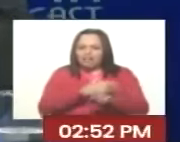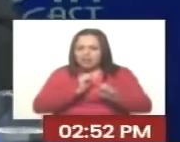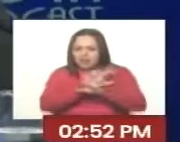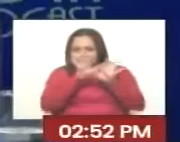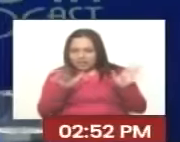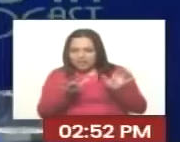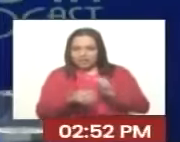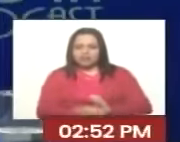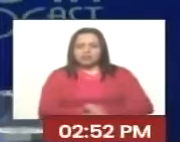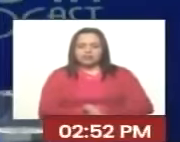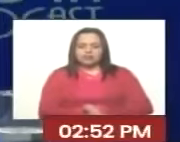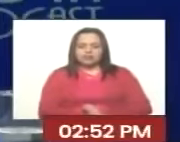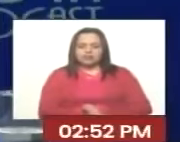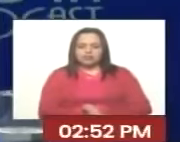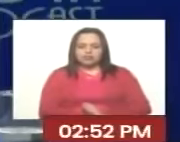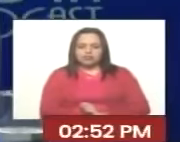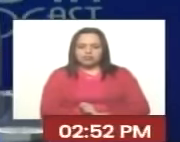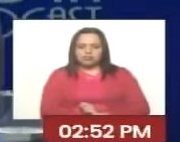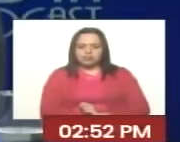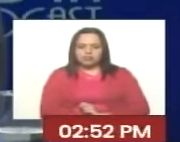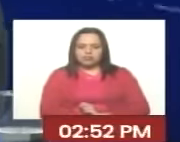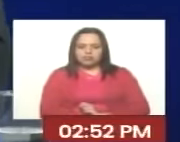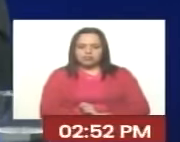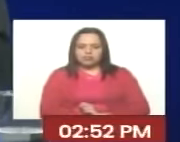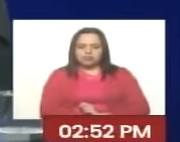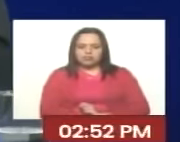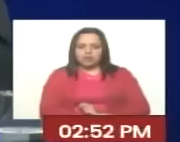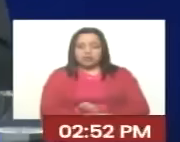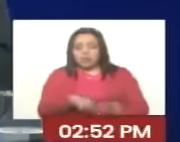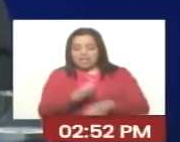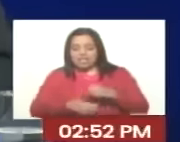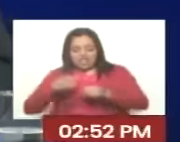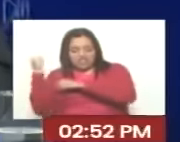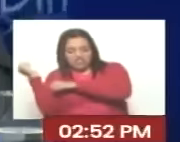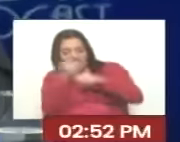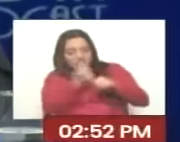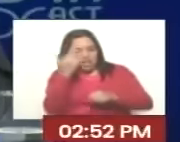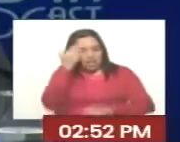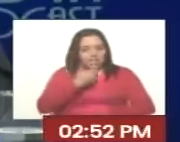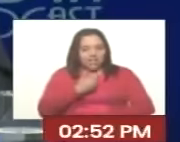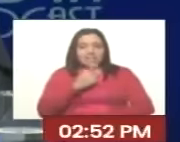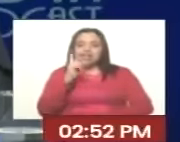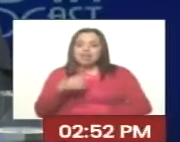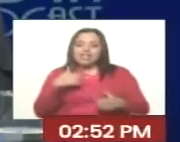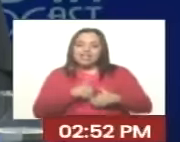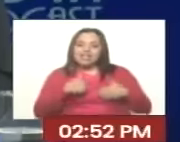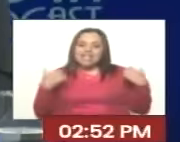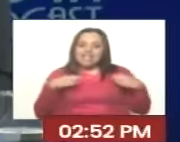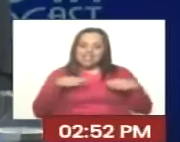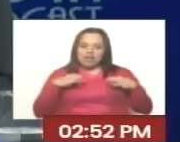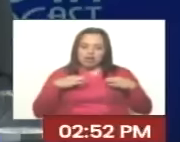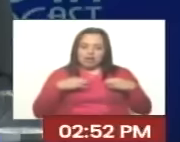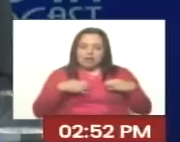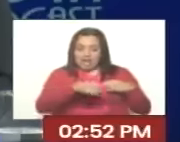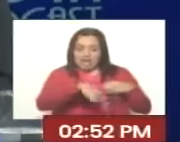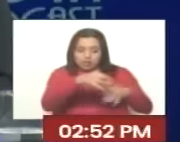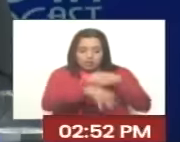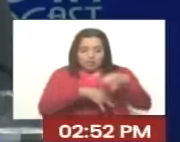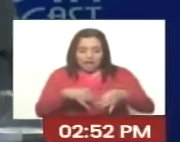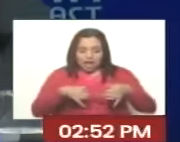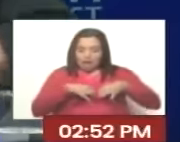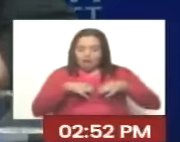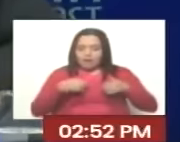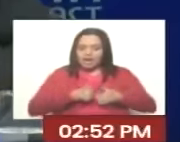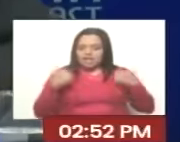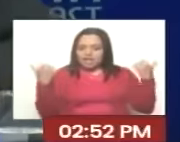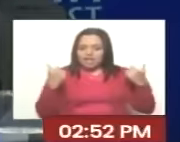Para darle el batazo a Cancerbero, y ellos contaron, quitarle la ropa. Ellos contaron, le quitaron la ropa. Por